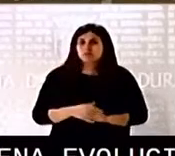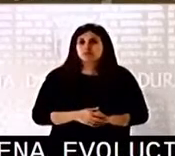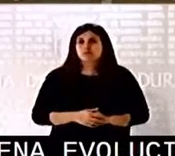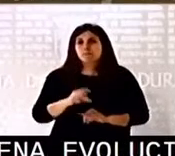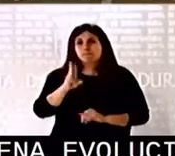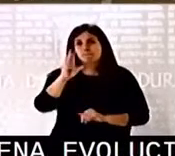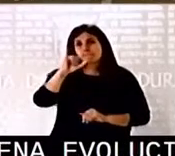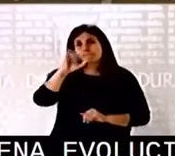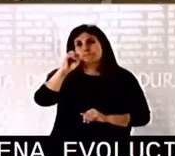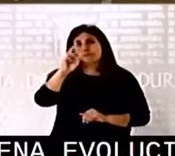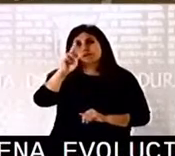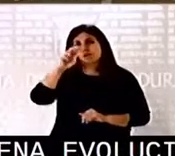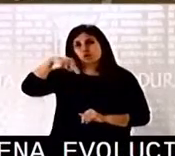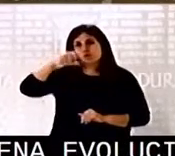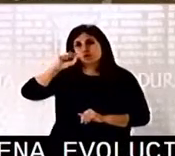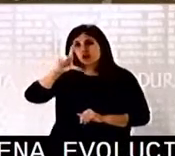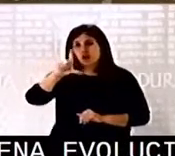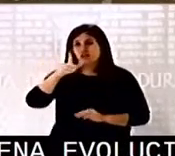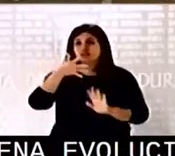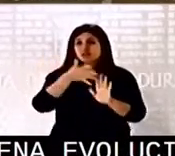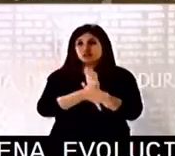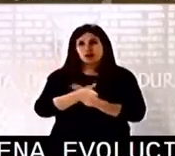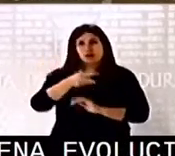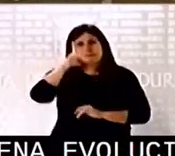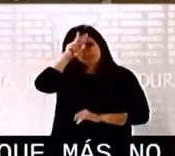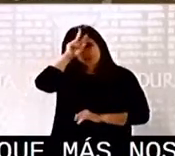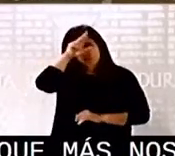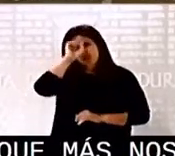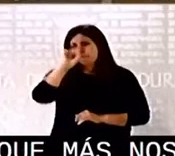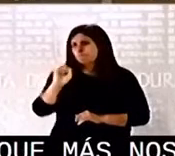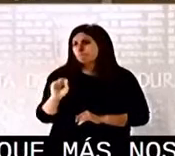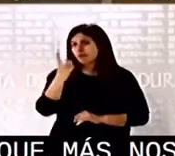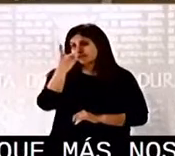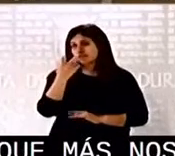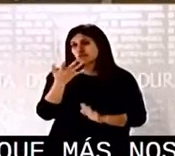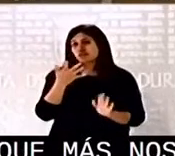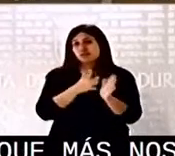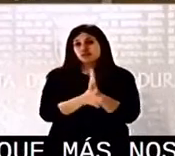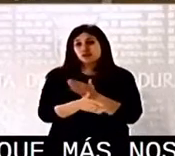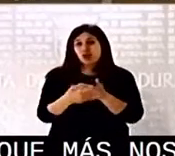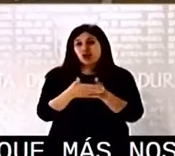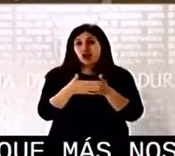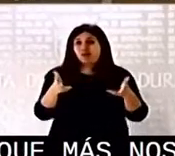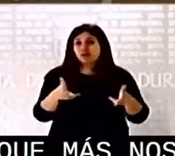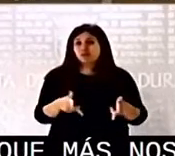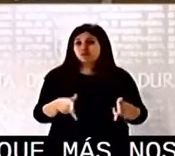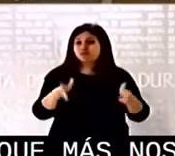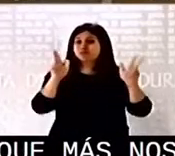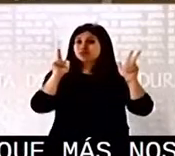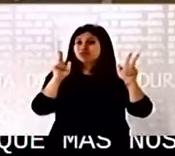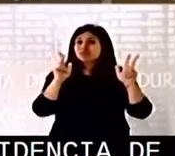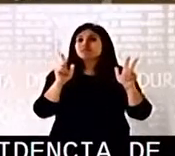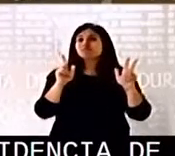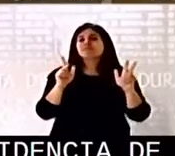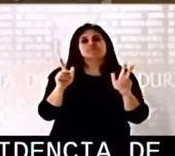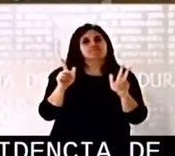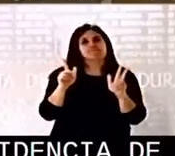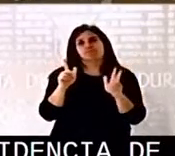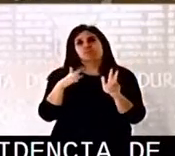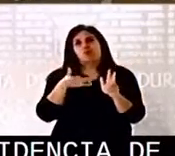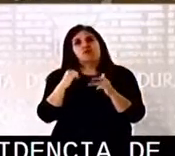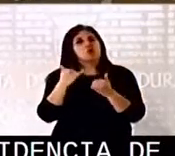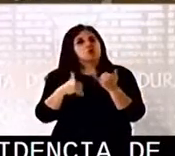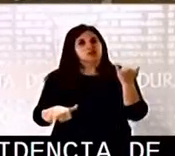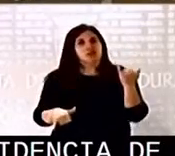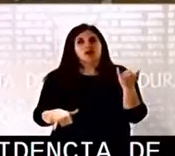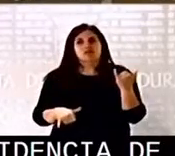Piornal probablemente sea la que más nos preocupe y más tarde en salir de la incidencia de los 500 casos por 100.000 habitantes, y no